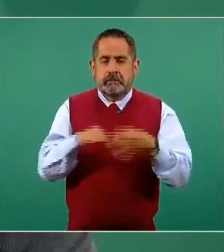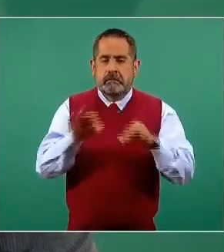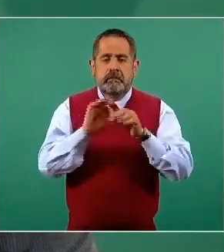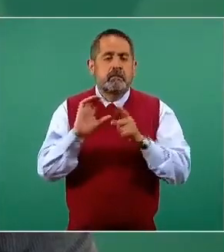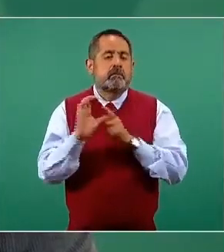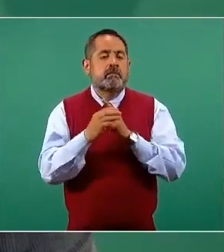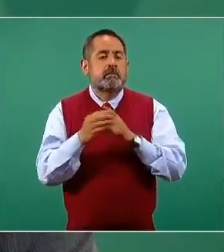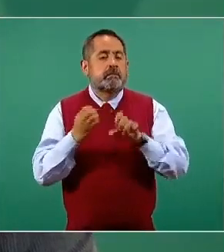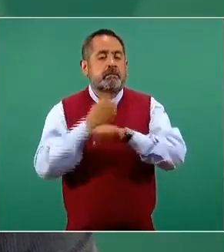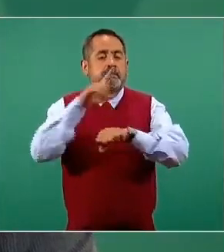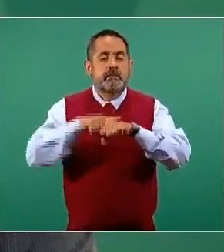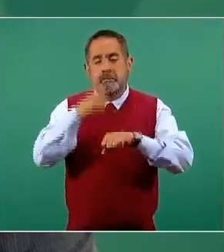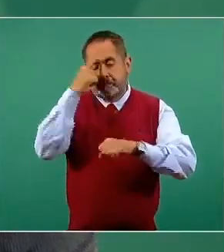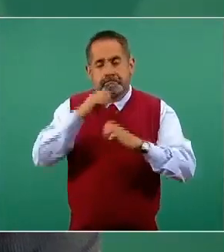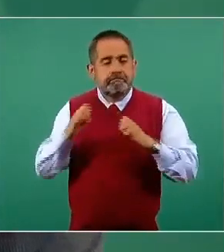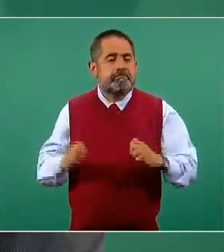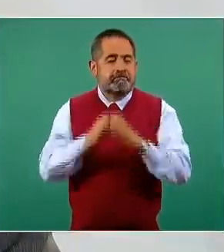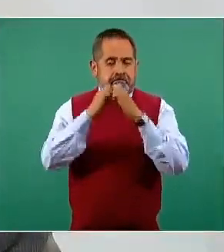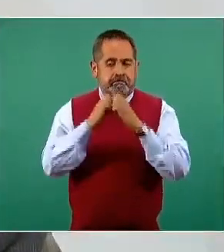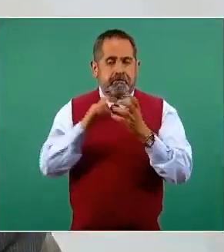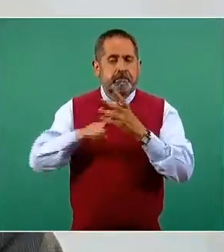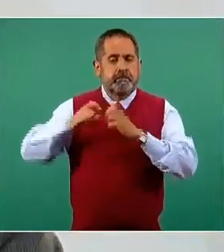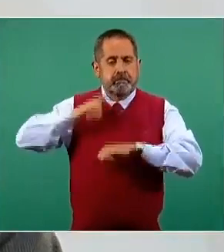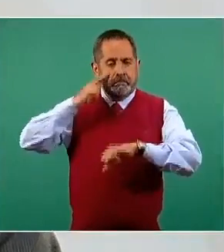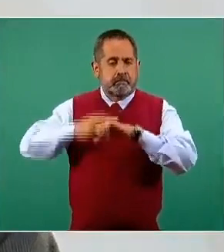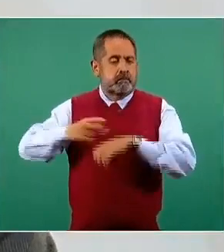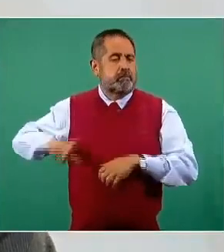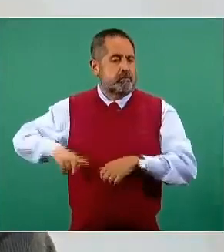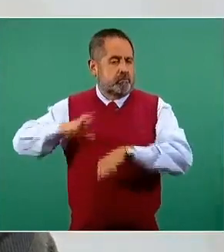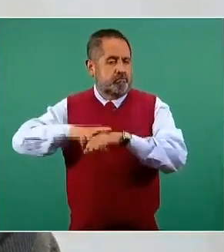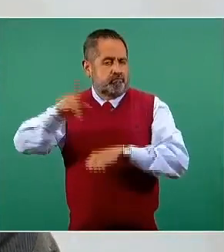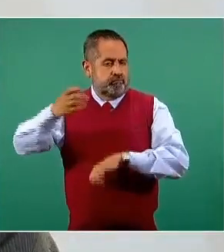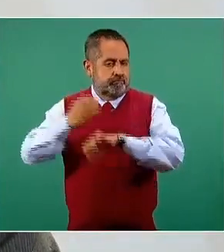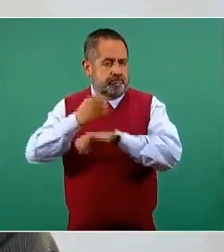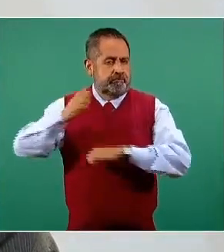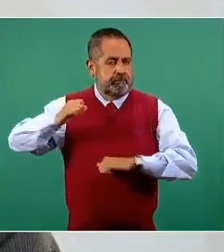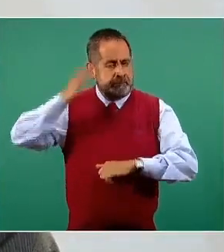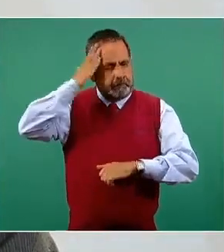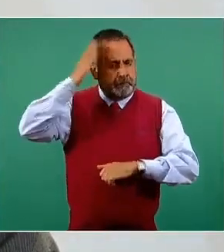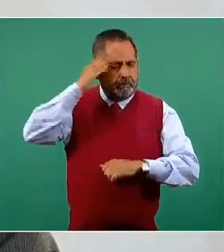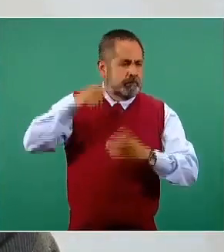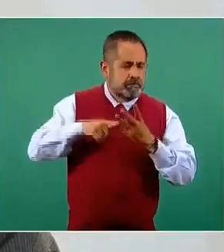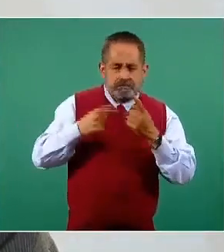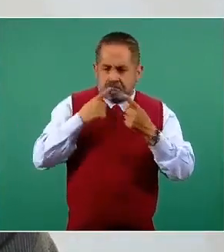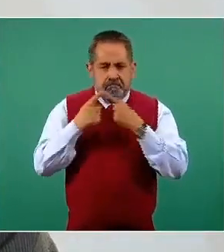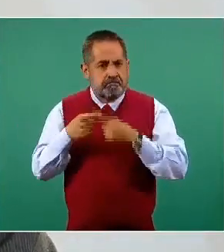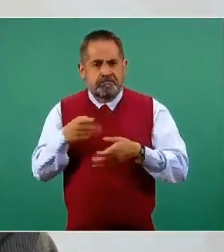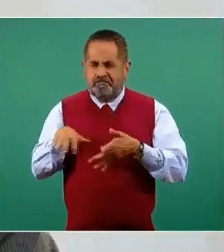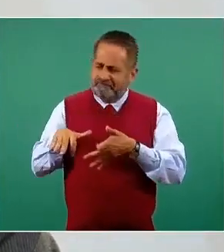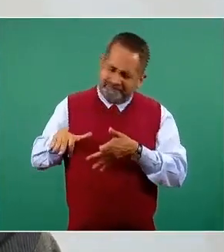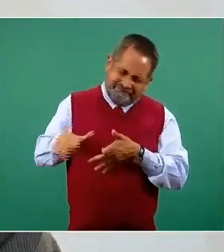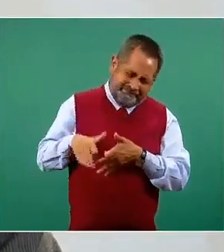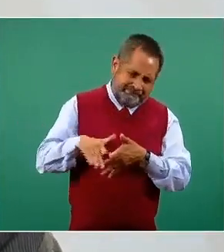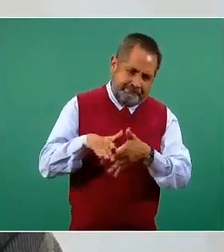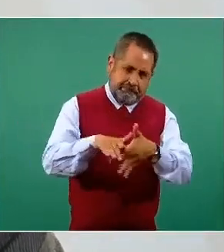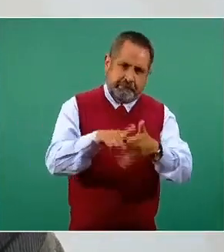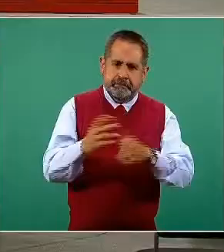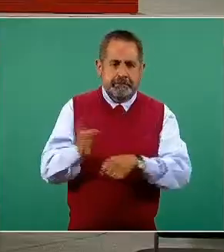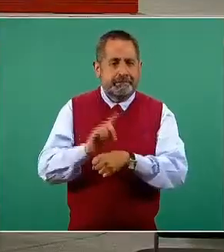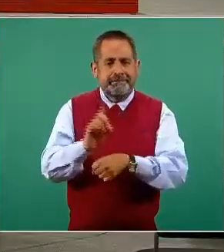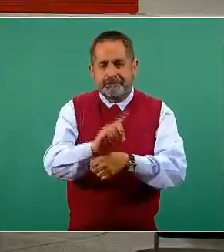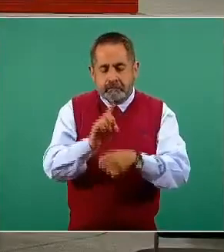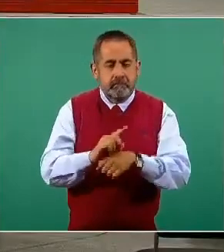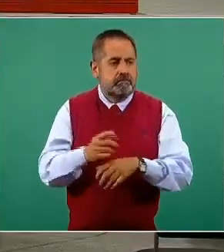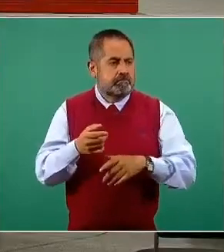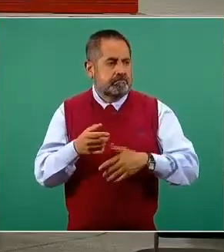comité estatal de emergencias que es presidido por el señor gobernador del estado y que de manera ininterrumpida todas las semanas ha